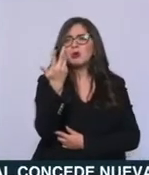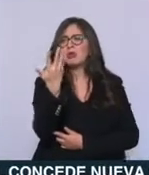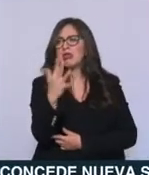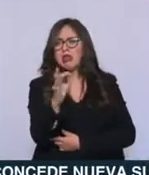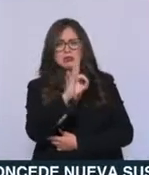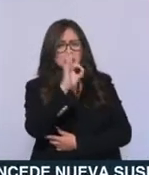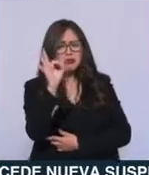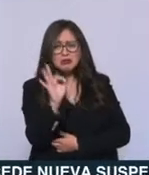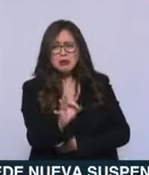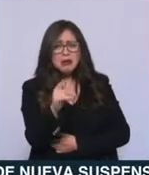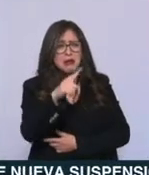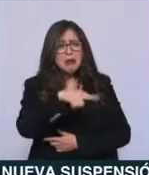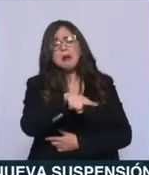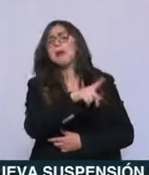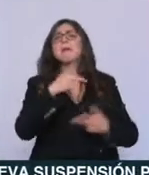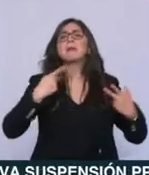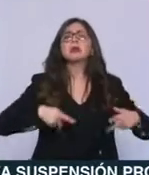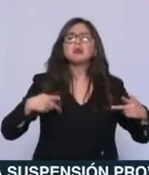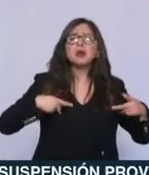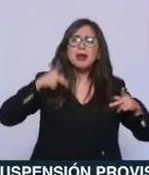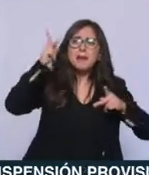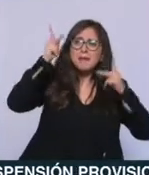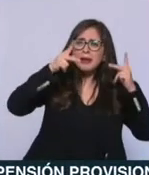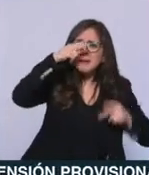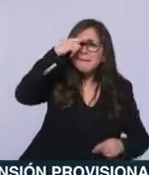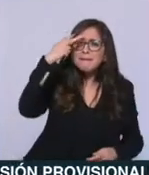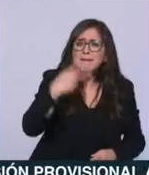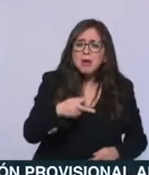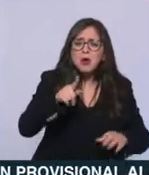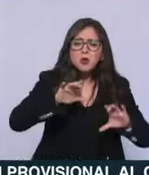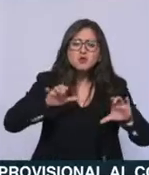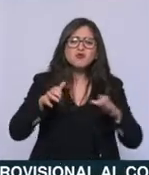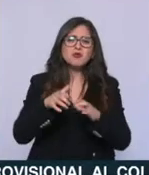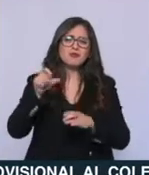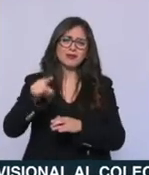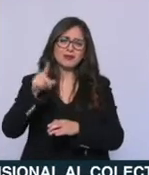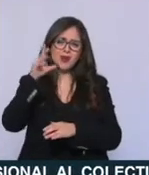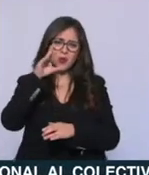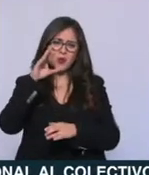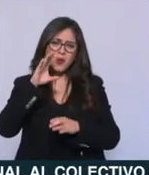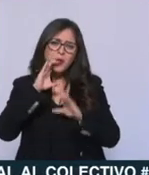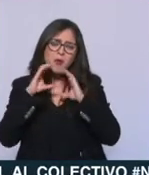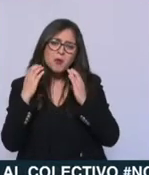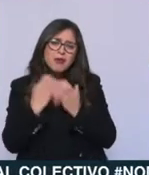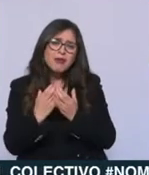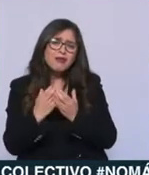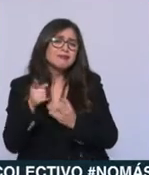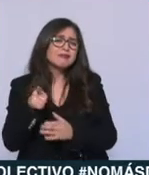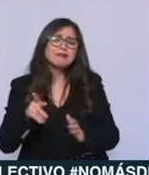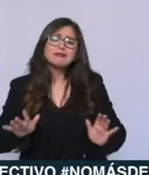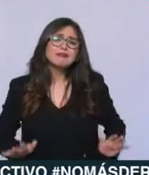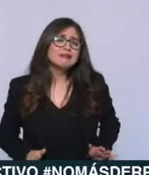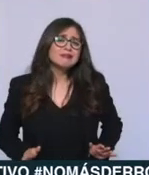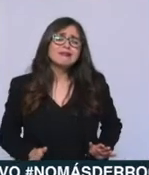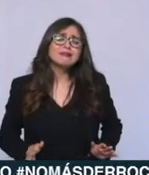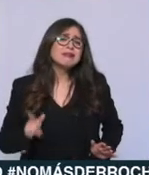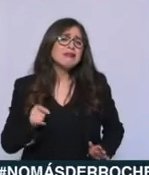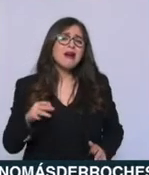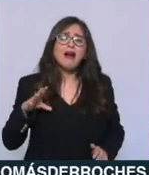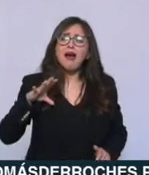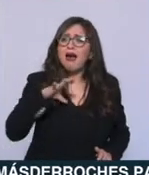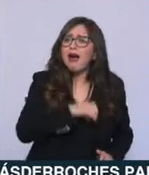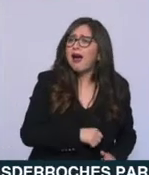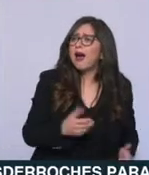visitan forman parte de esa comunidad. Y esa comunidad tiene una gran característica: le encanta la cultura, le encanta